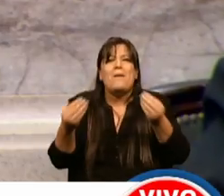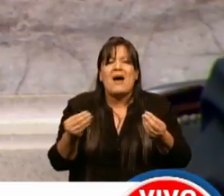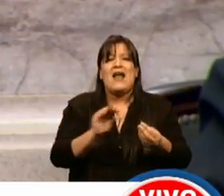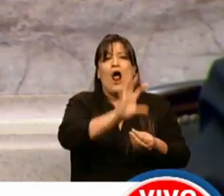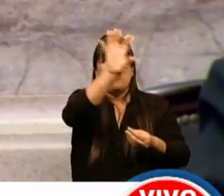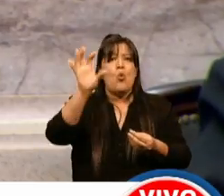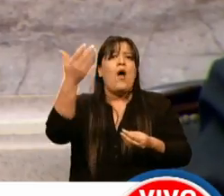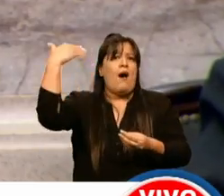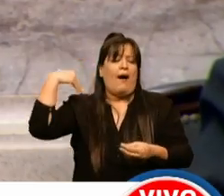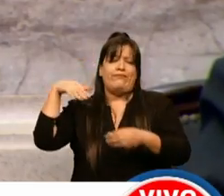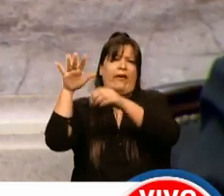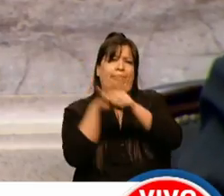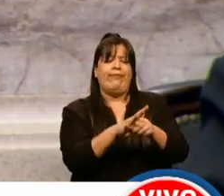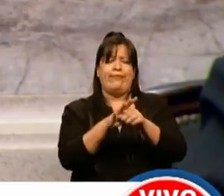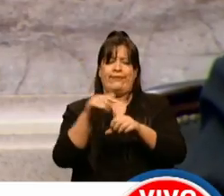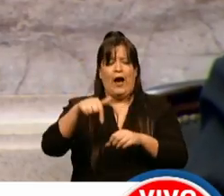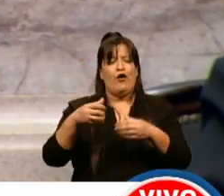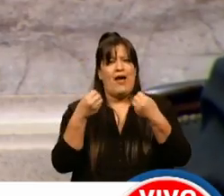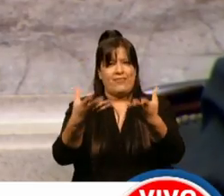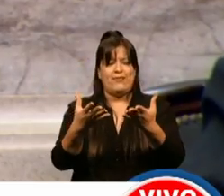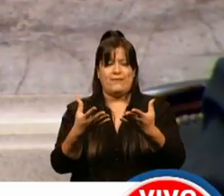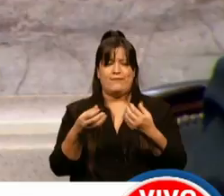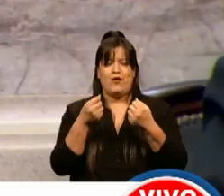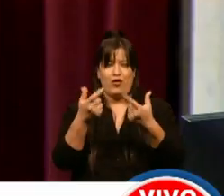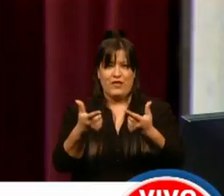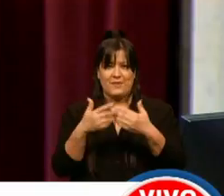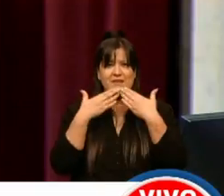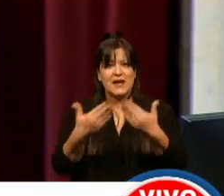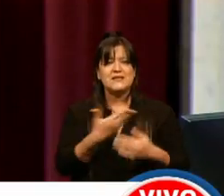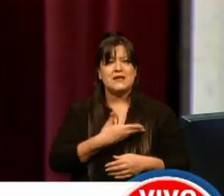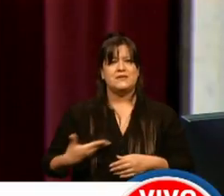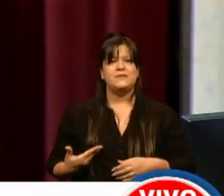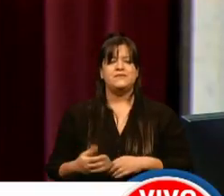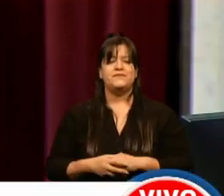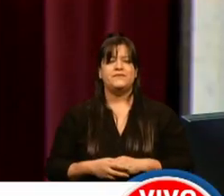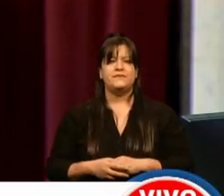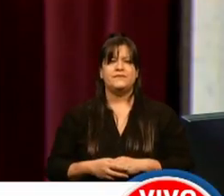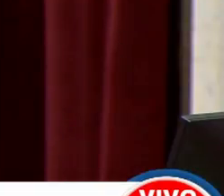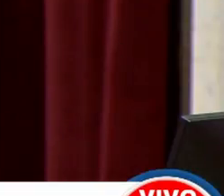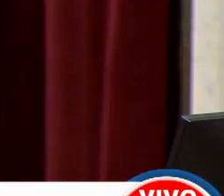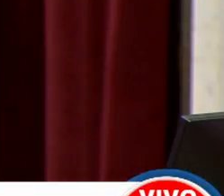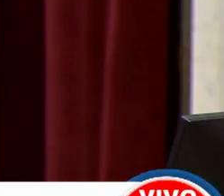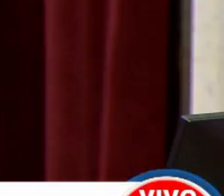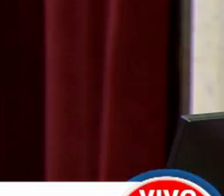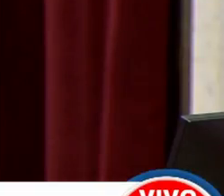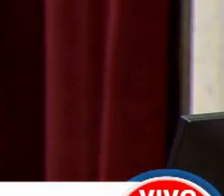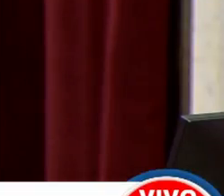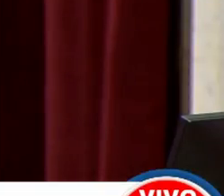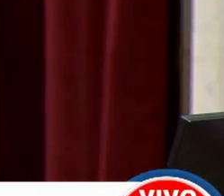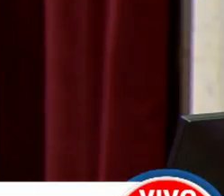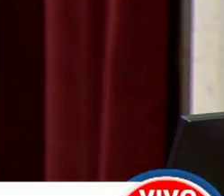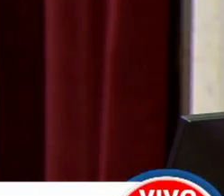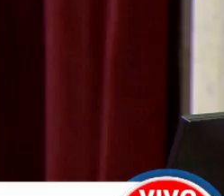eternamente postergados gracias presidente gracias diputado continúa en el uso de la palabra el diputado